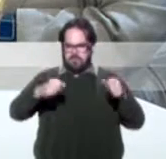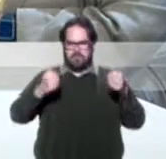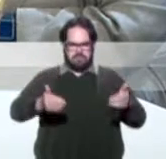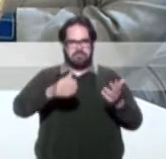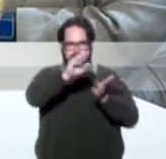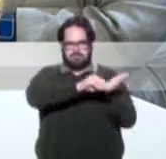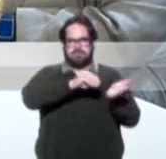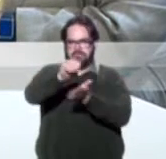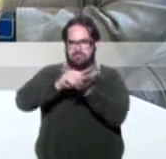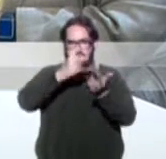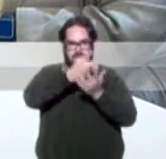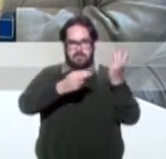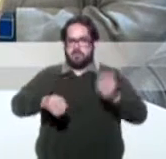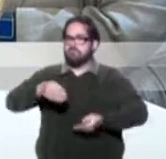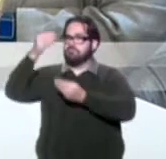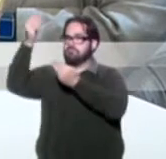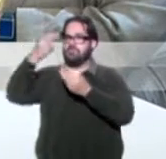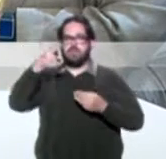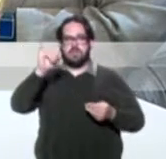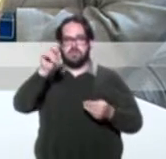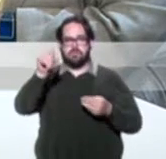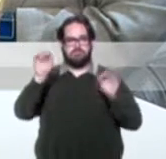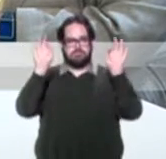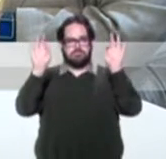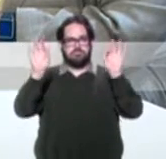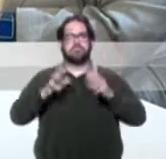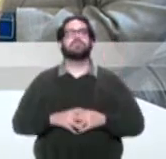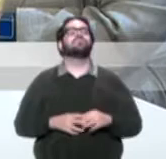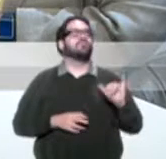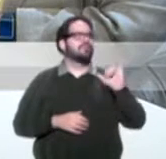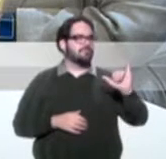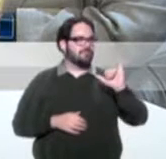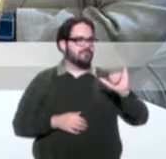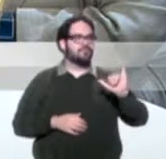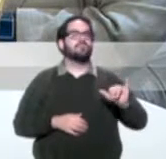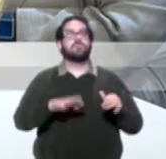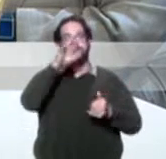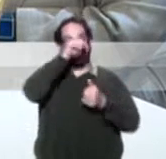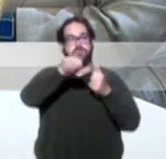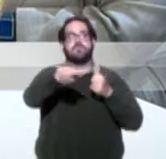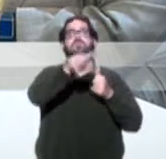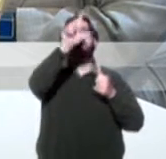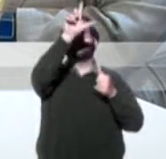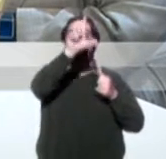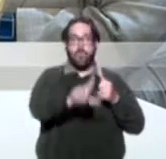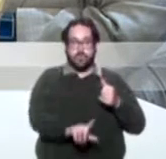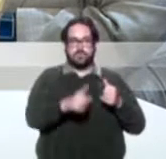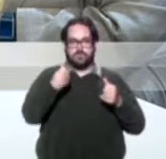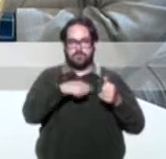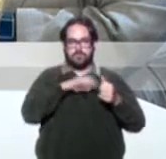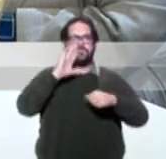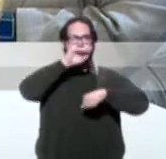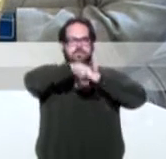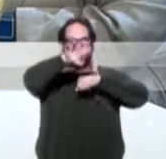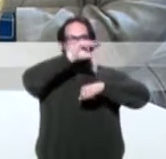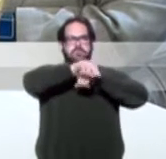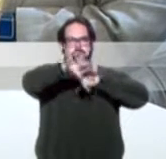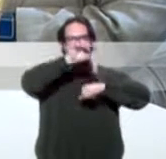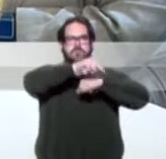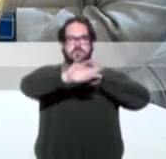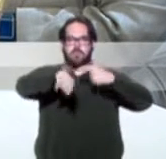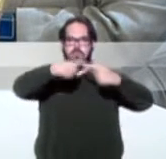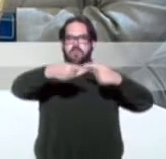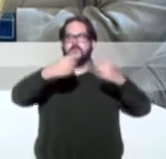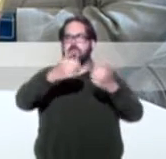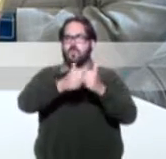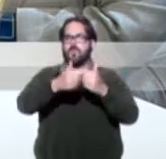muchas gracias por esta información valiosa. Obviamente nosotros vamos a recordarle que todos los lunes le vamos a estar ofreciendo importante información precisamente sobre la planilla de